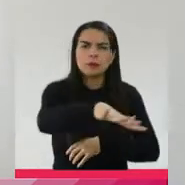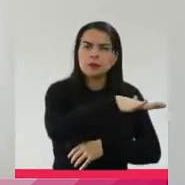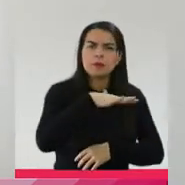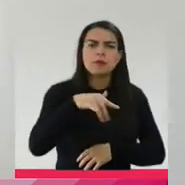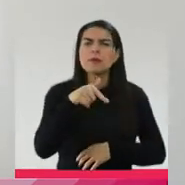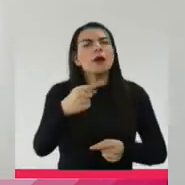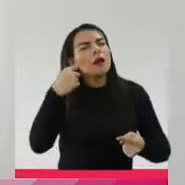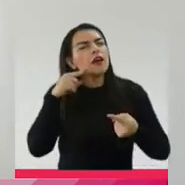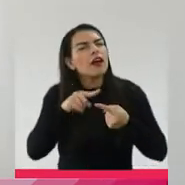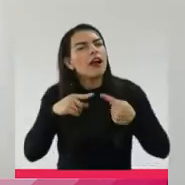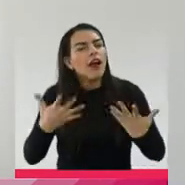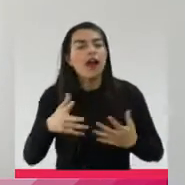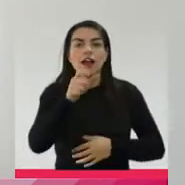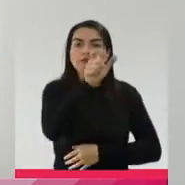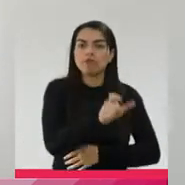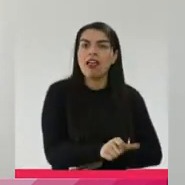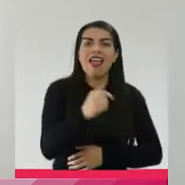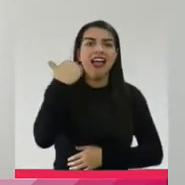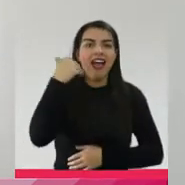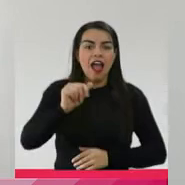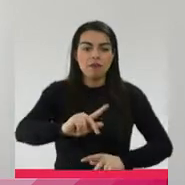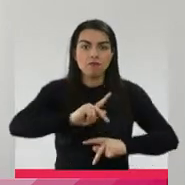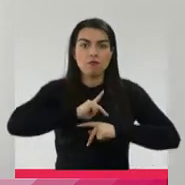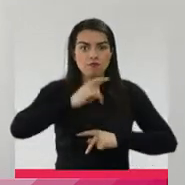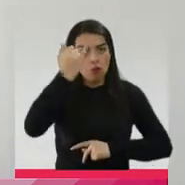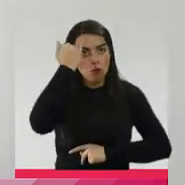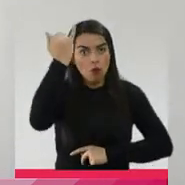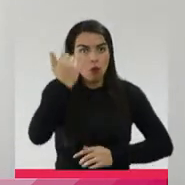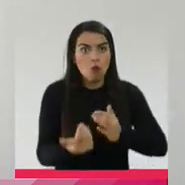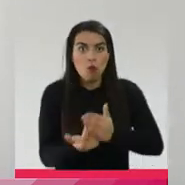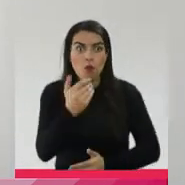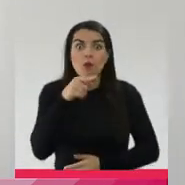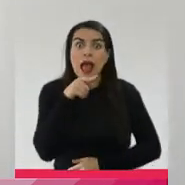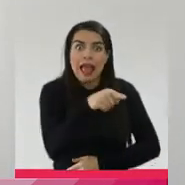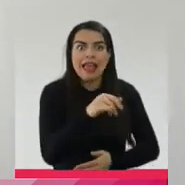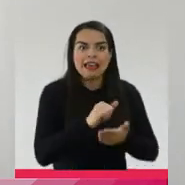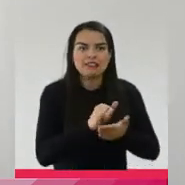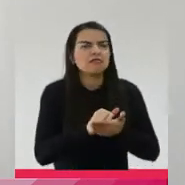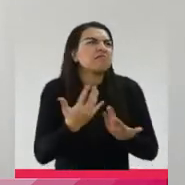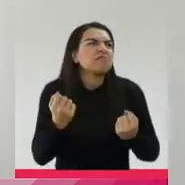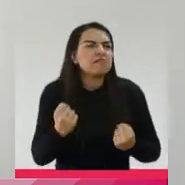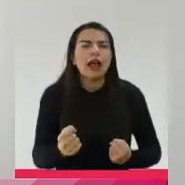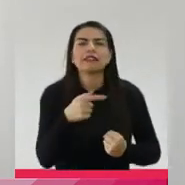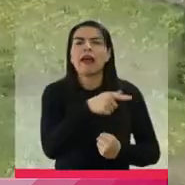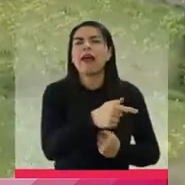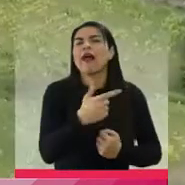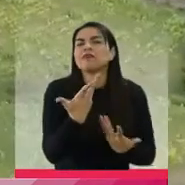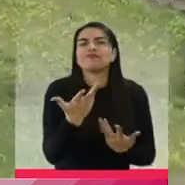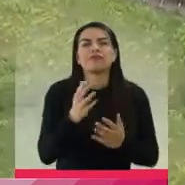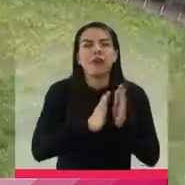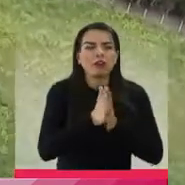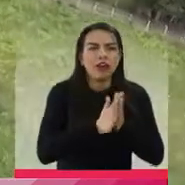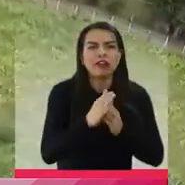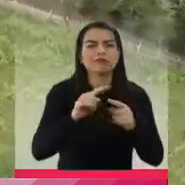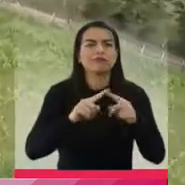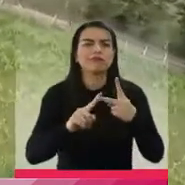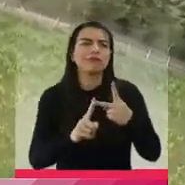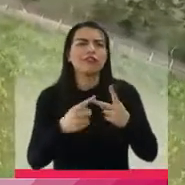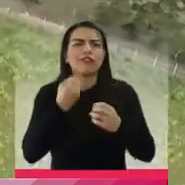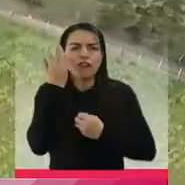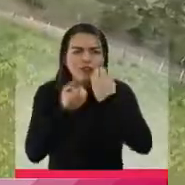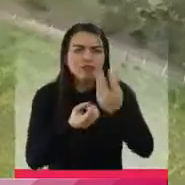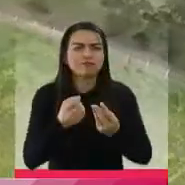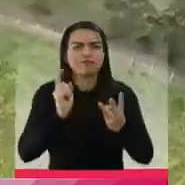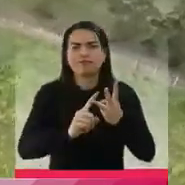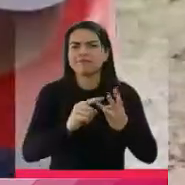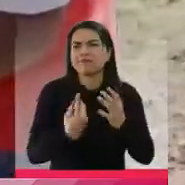iniciativas empresariales que están enfocadas en la producción de cacao, de cereales, de frutas y hortalizas. El programa tendrá el cofinanciamiento